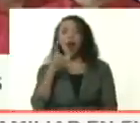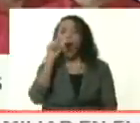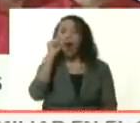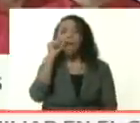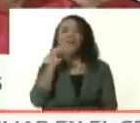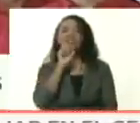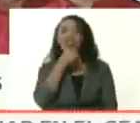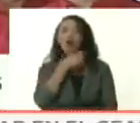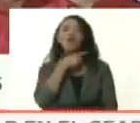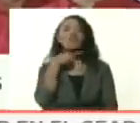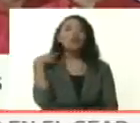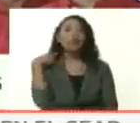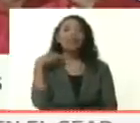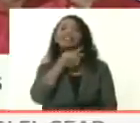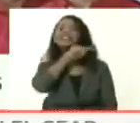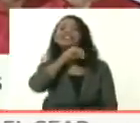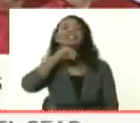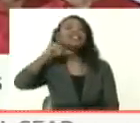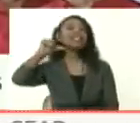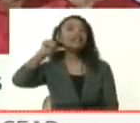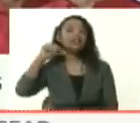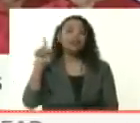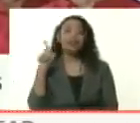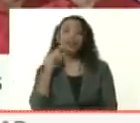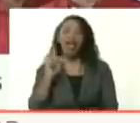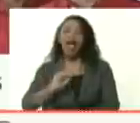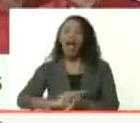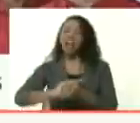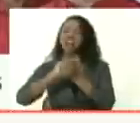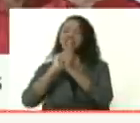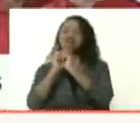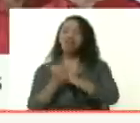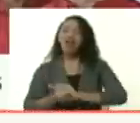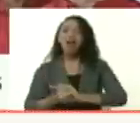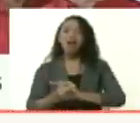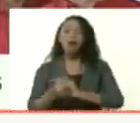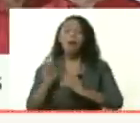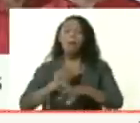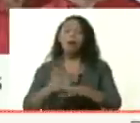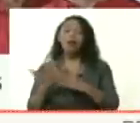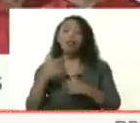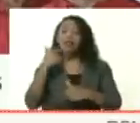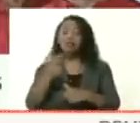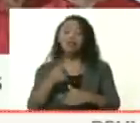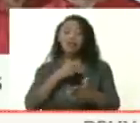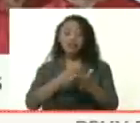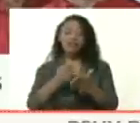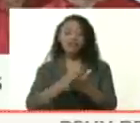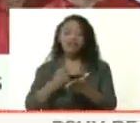cuidado si todas. Resultado absolutamente contrario. Porque ellos tienen encuestadoras que son de ellos.